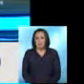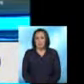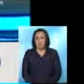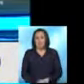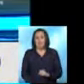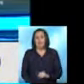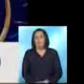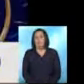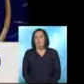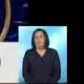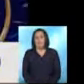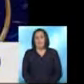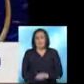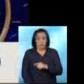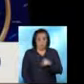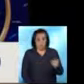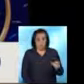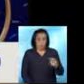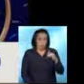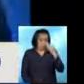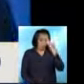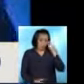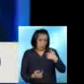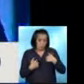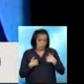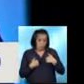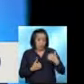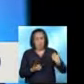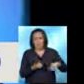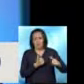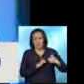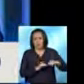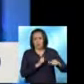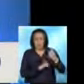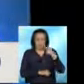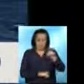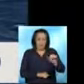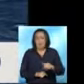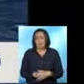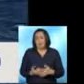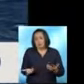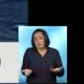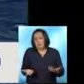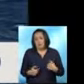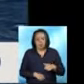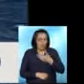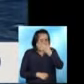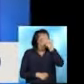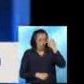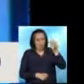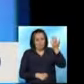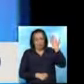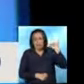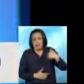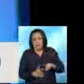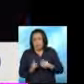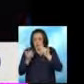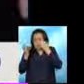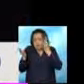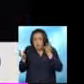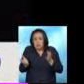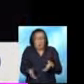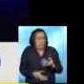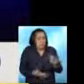¡Eso! Si tú supieras lo que yo sufrí por ti. ¡Buena, Cupén! Teniendo que olvidarte sin saber por eso.